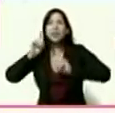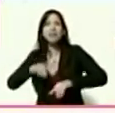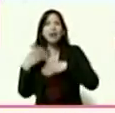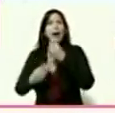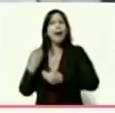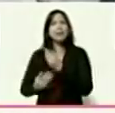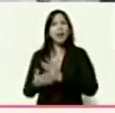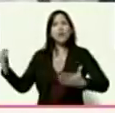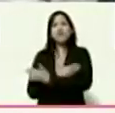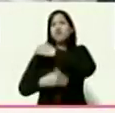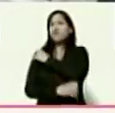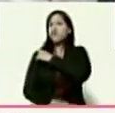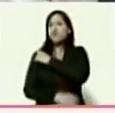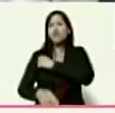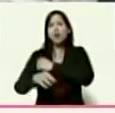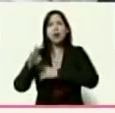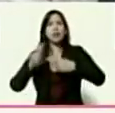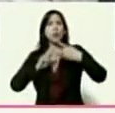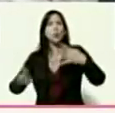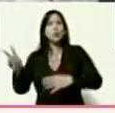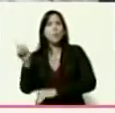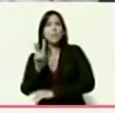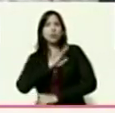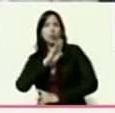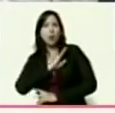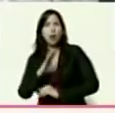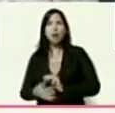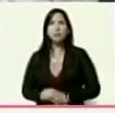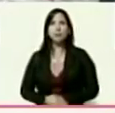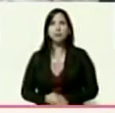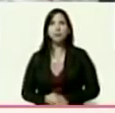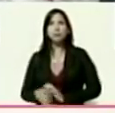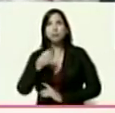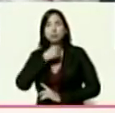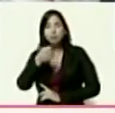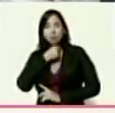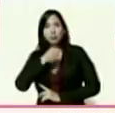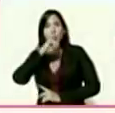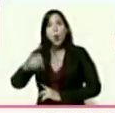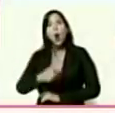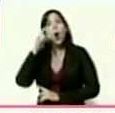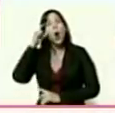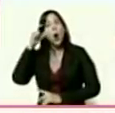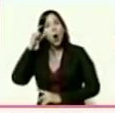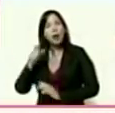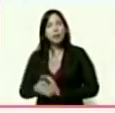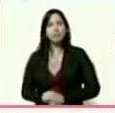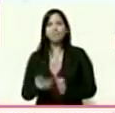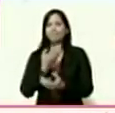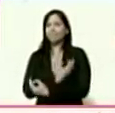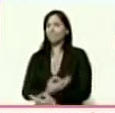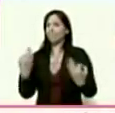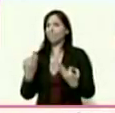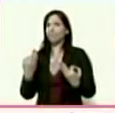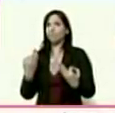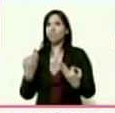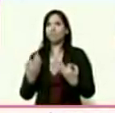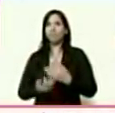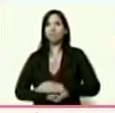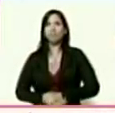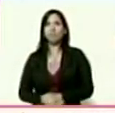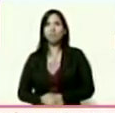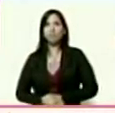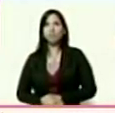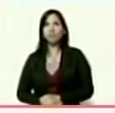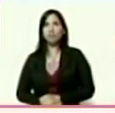es robarse los recursos de Venezuela. La rueda de prensa de Jorge Rodríguez, extraordinaria,